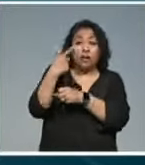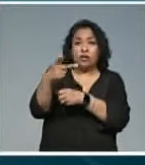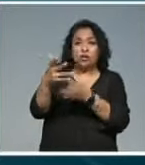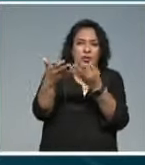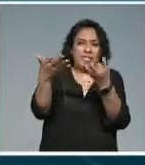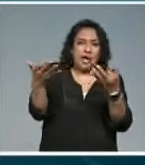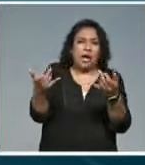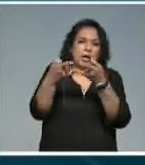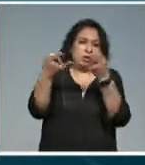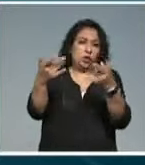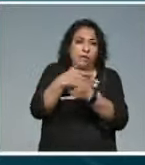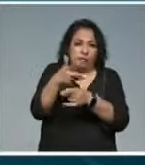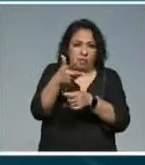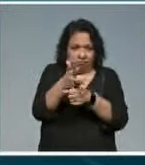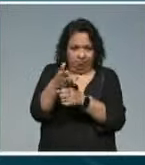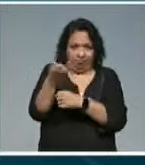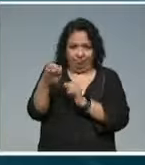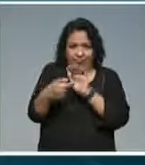e historia familiar.